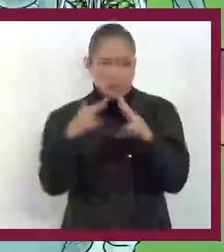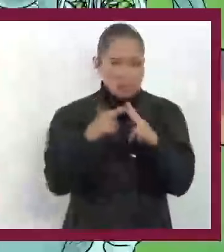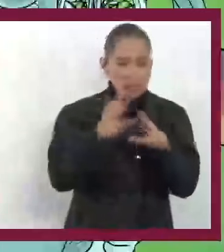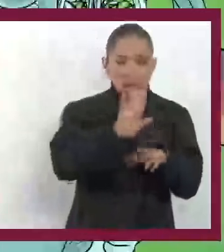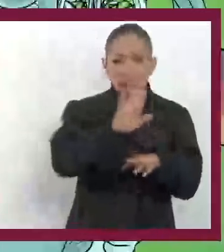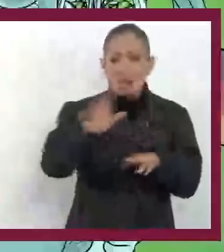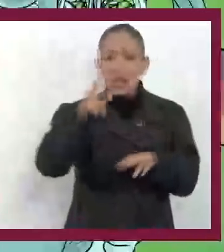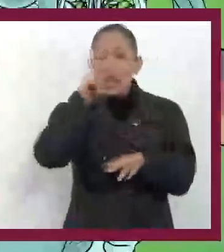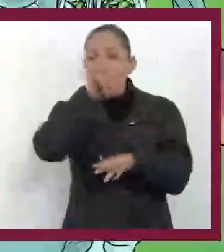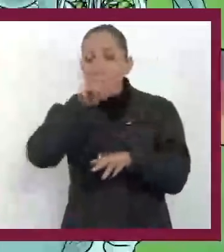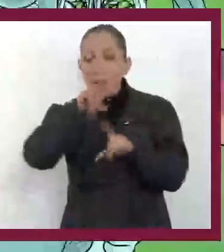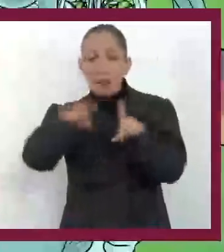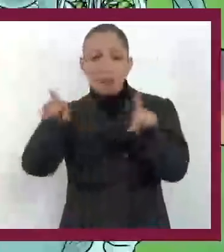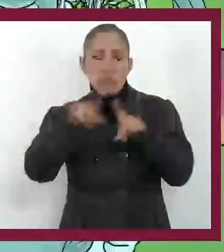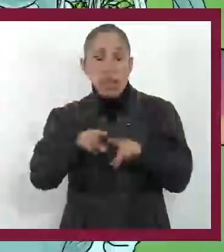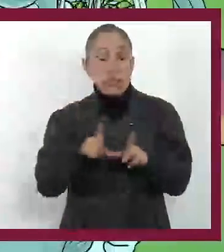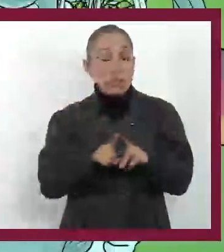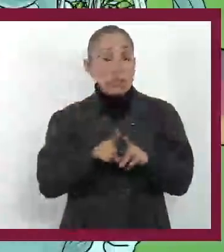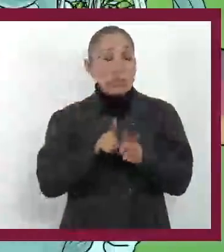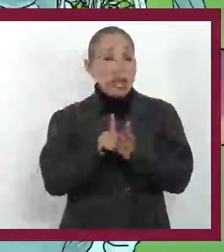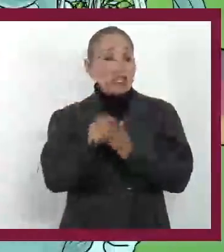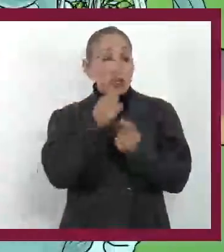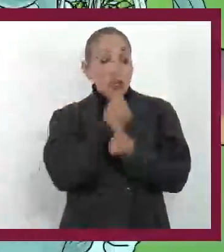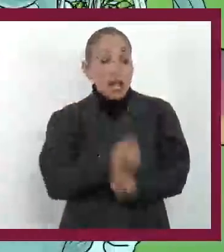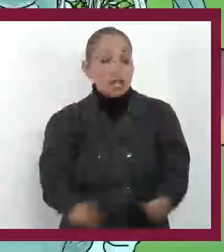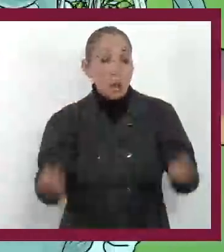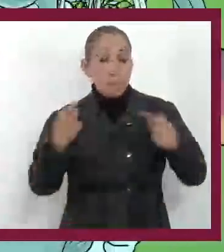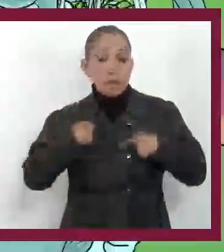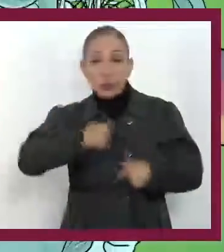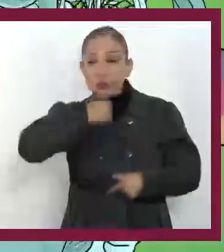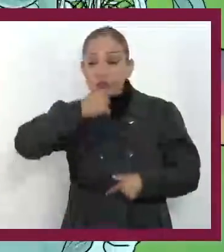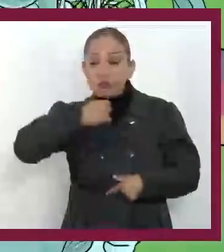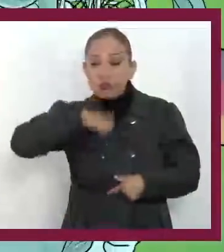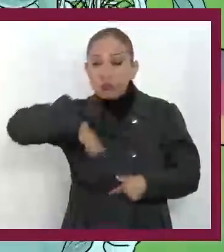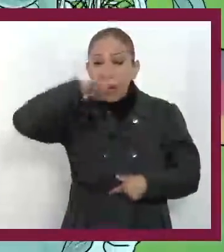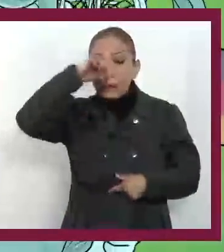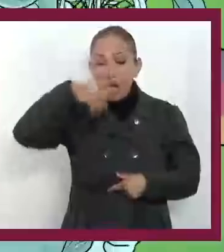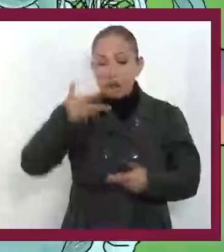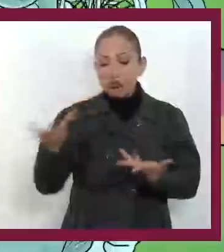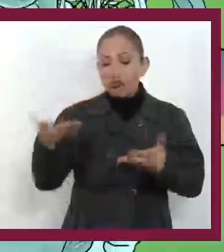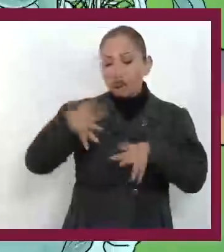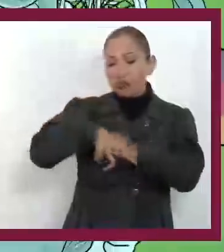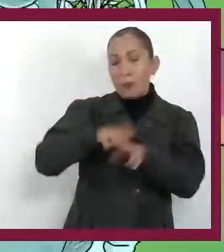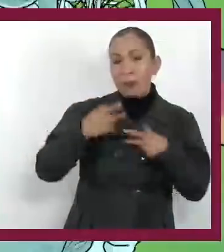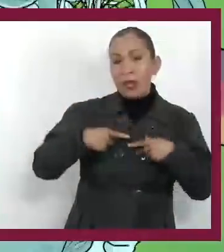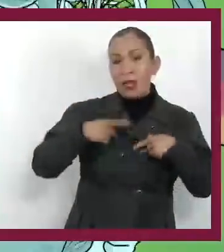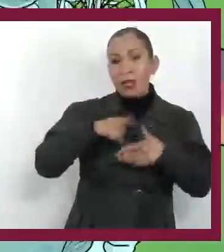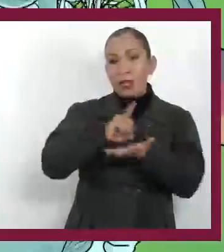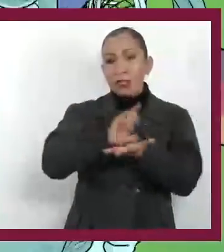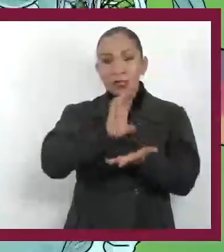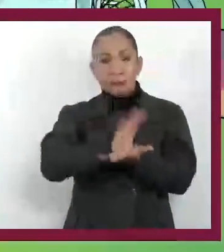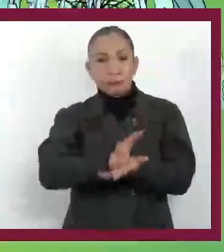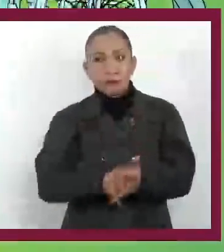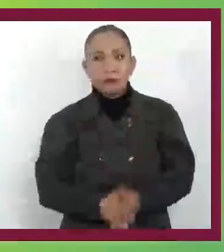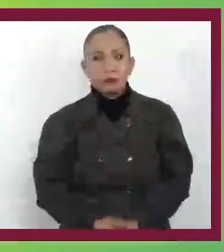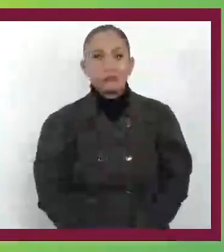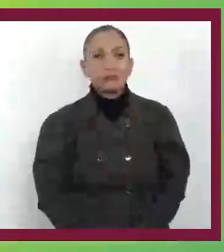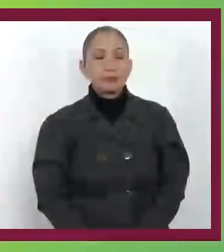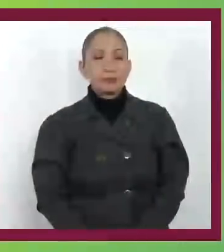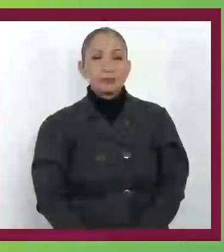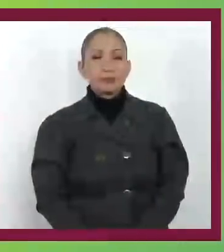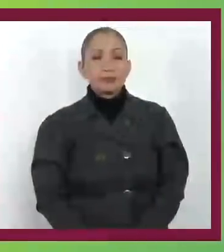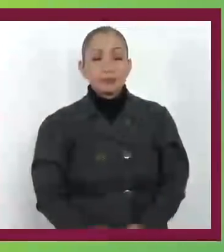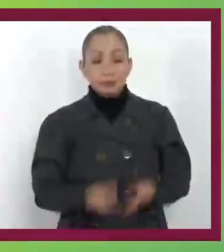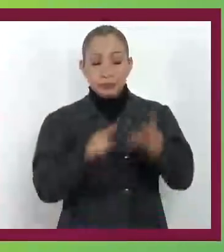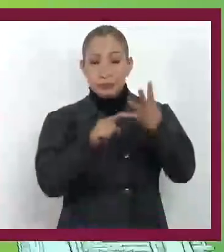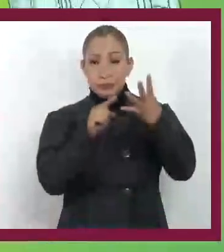y lingüística, y derechos del niño, personas mayores y a la integración de las personas discapacitadas.